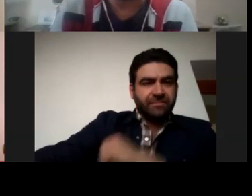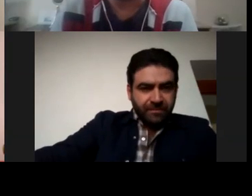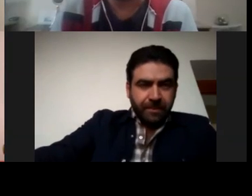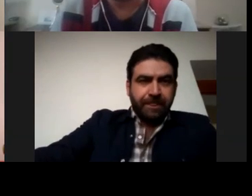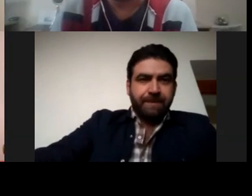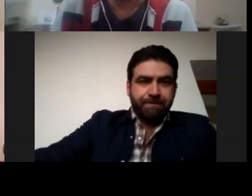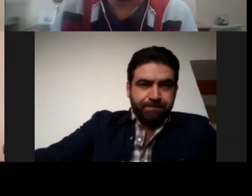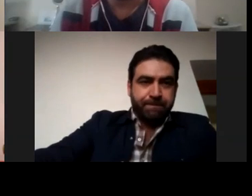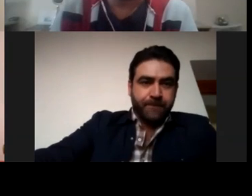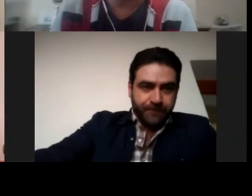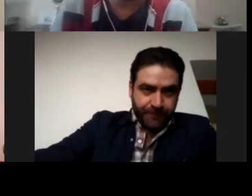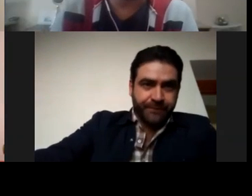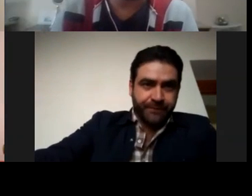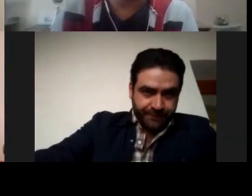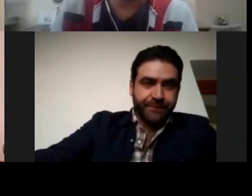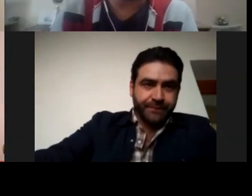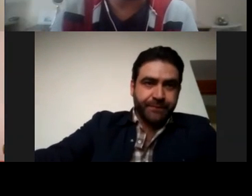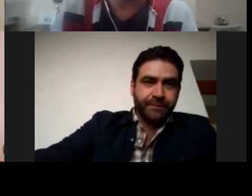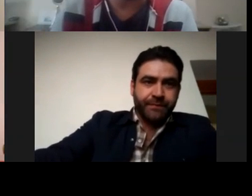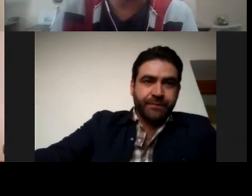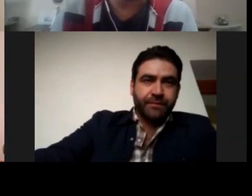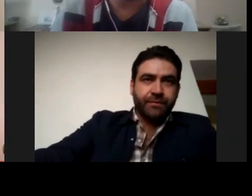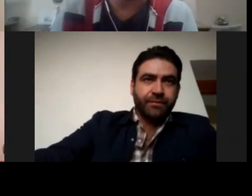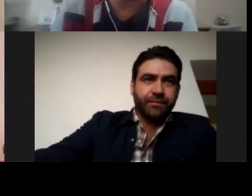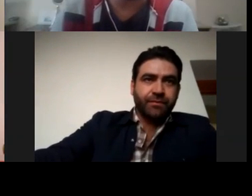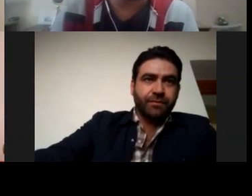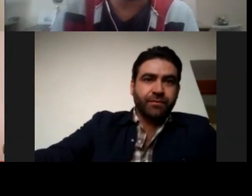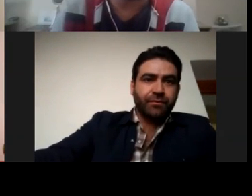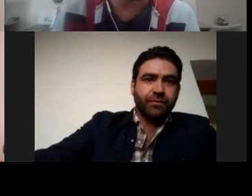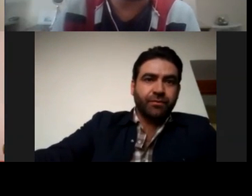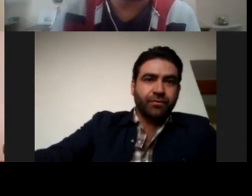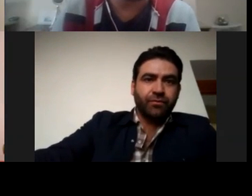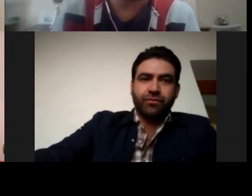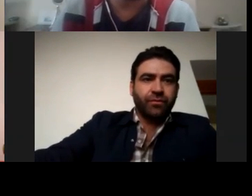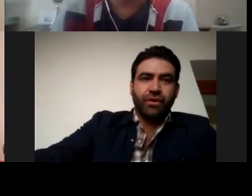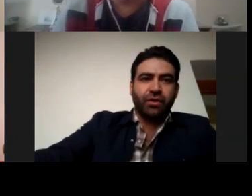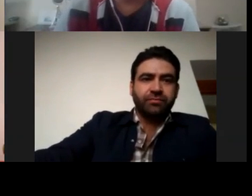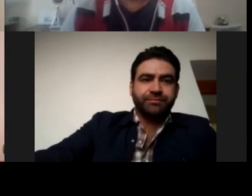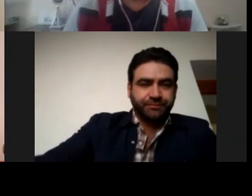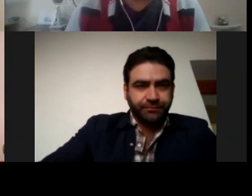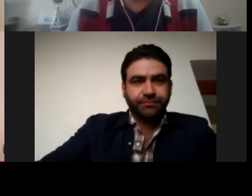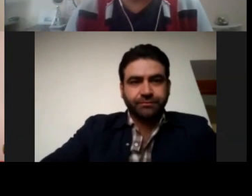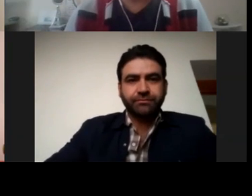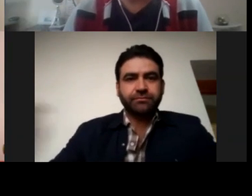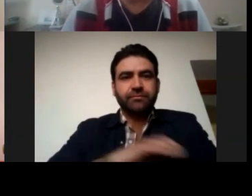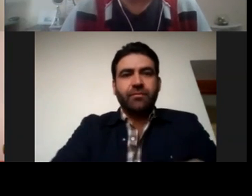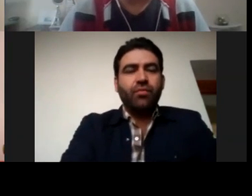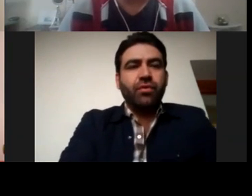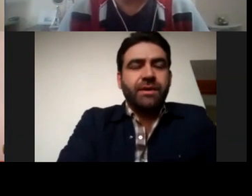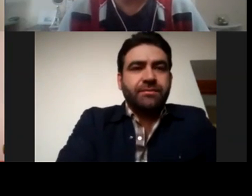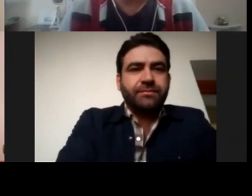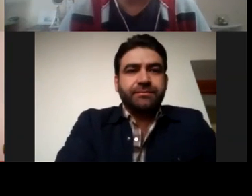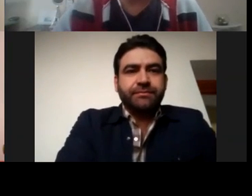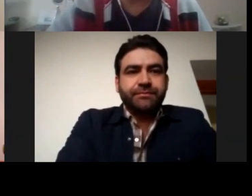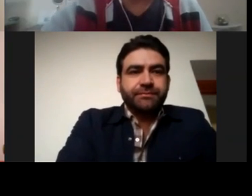la segunda del mes. 18. Porque no queremos tampoco que entre en punto varios. Para mí esto es un punto muy importante